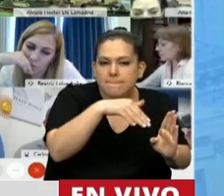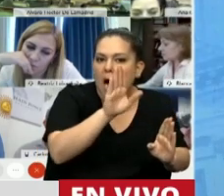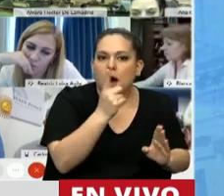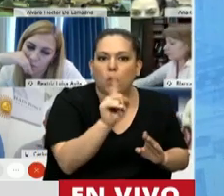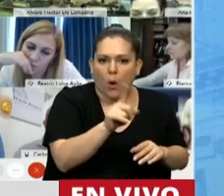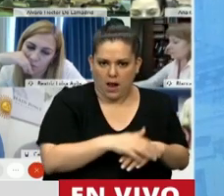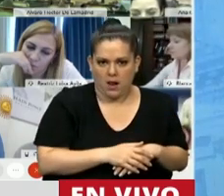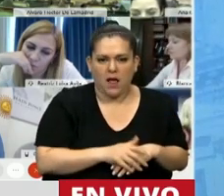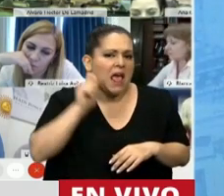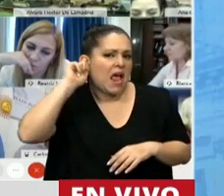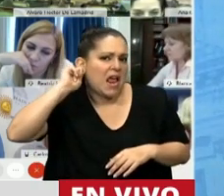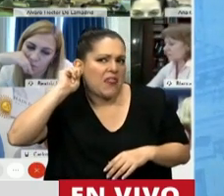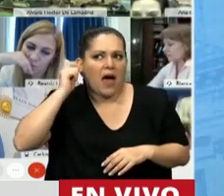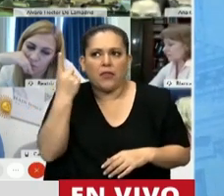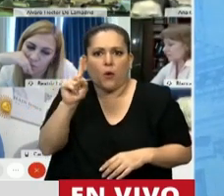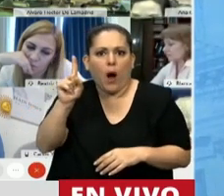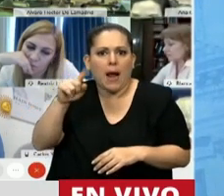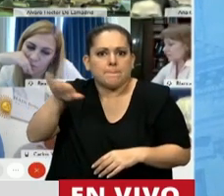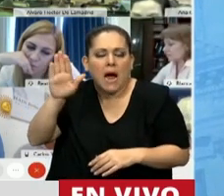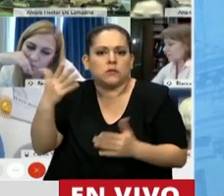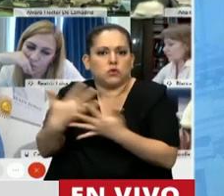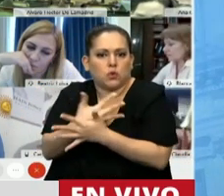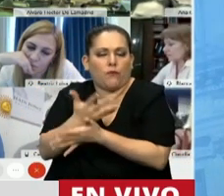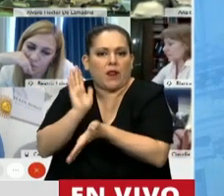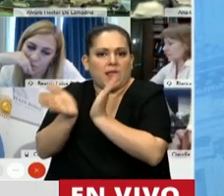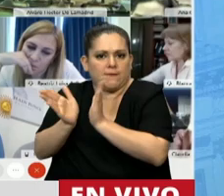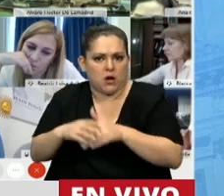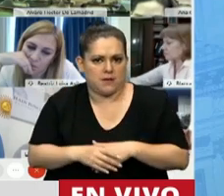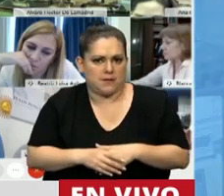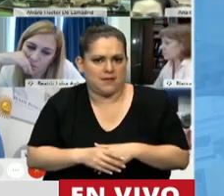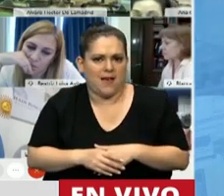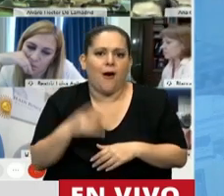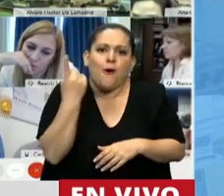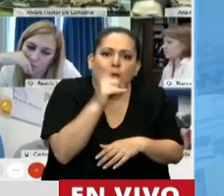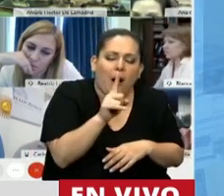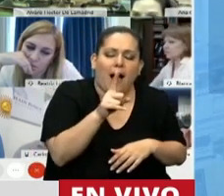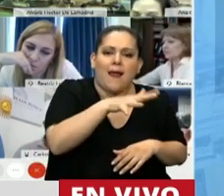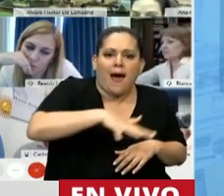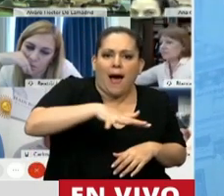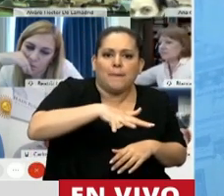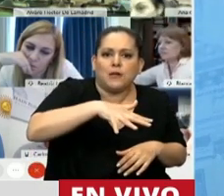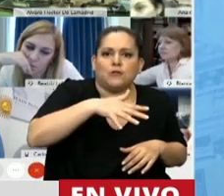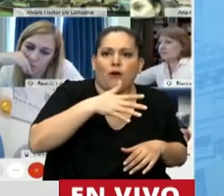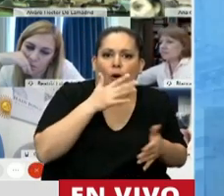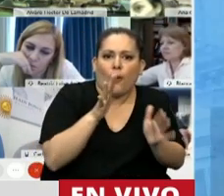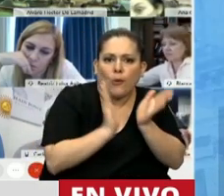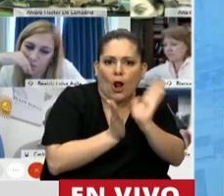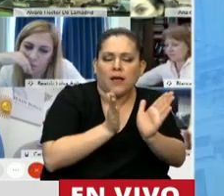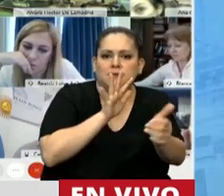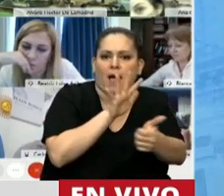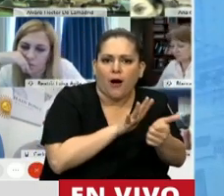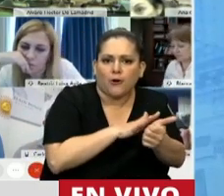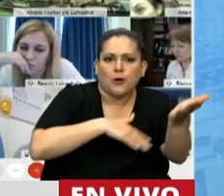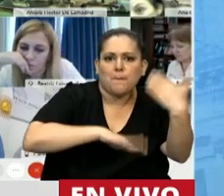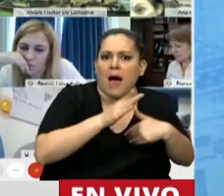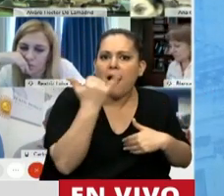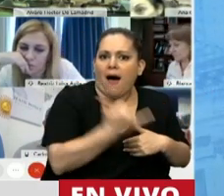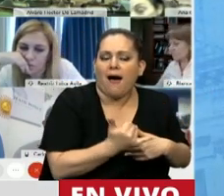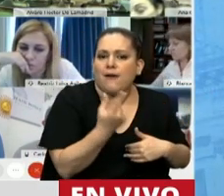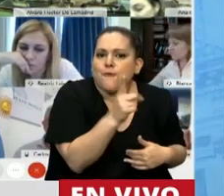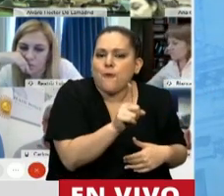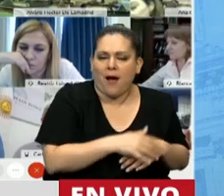rango etario es más vulnerables y donde tenemos que proteger más los ámbitos laborales esos espacios que roles